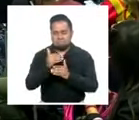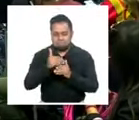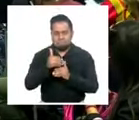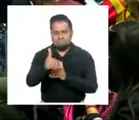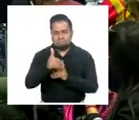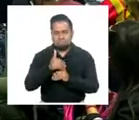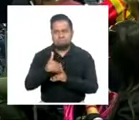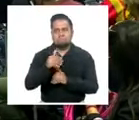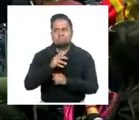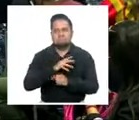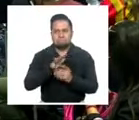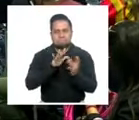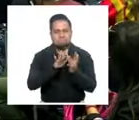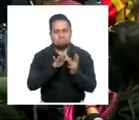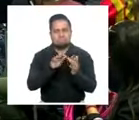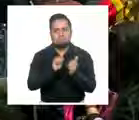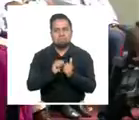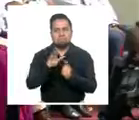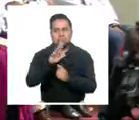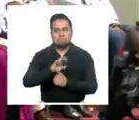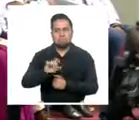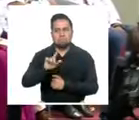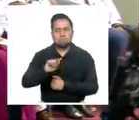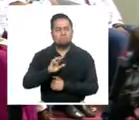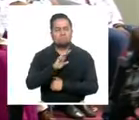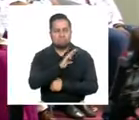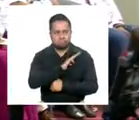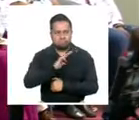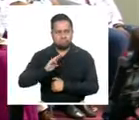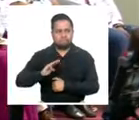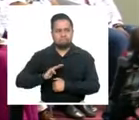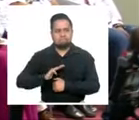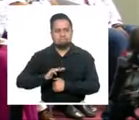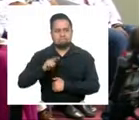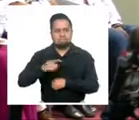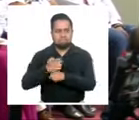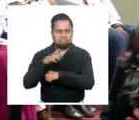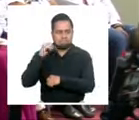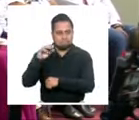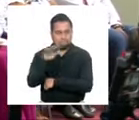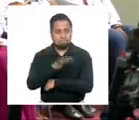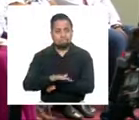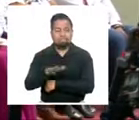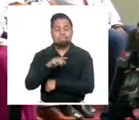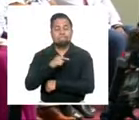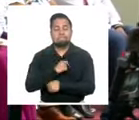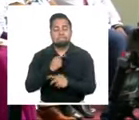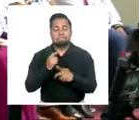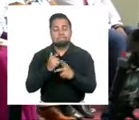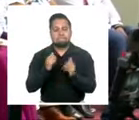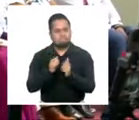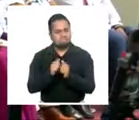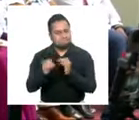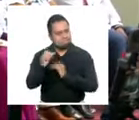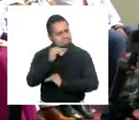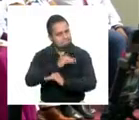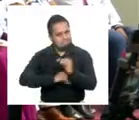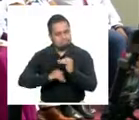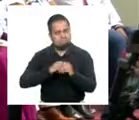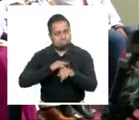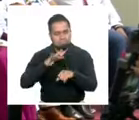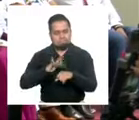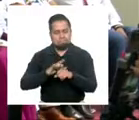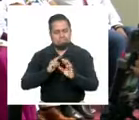tengamos el contacto con los 570 municipios de Oaxaca, y lo hacemos con todos. Nosotros no